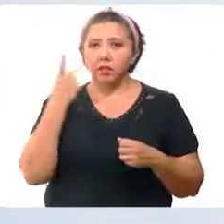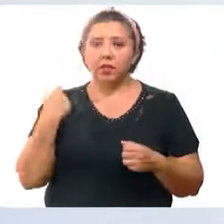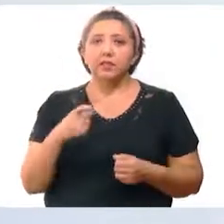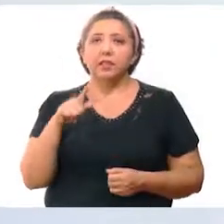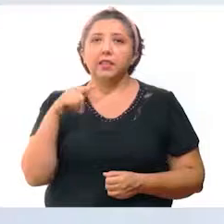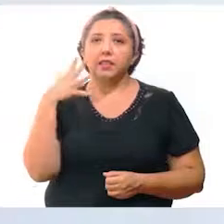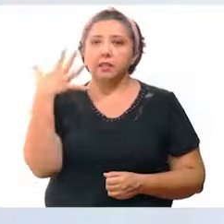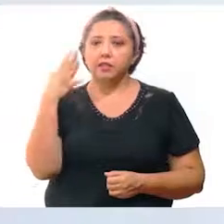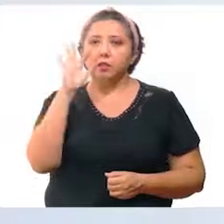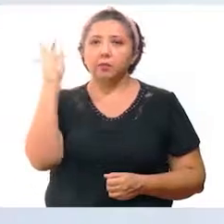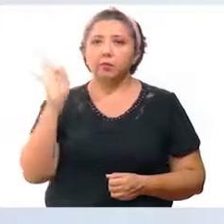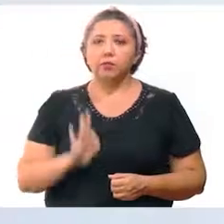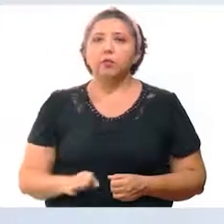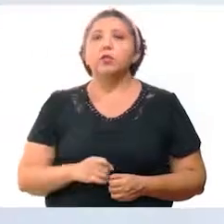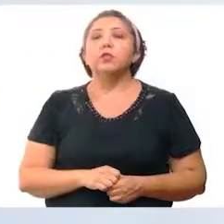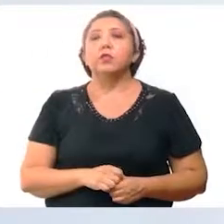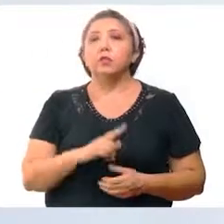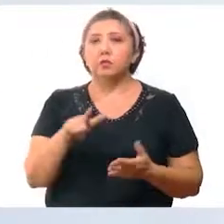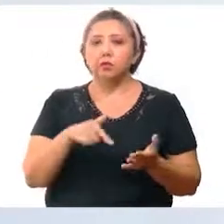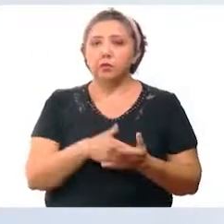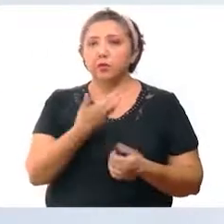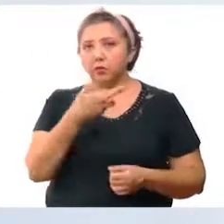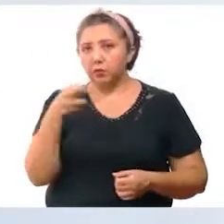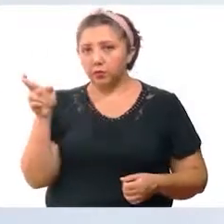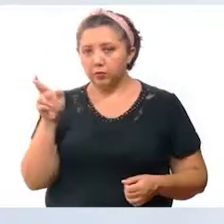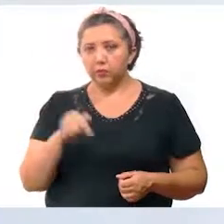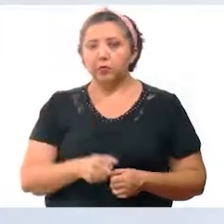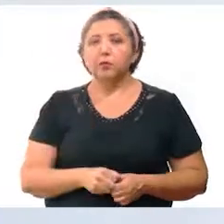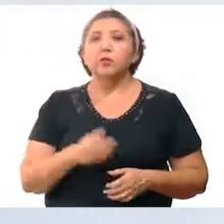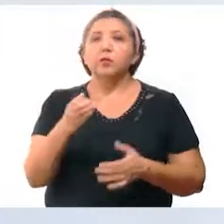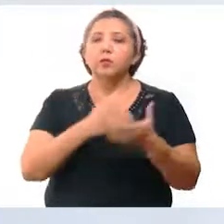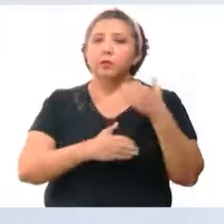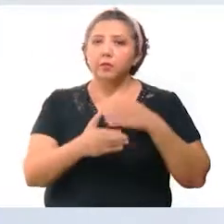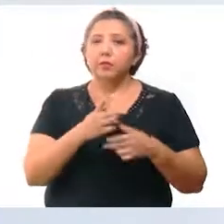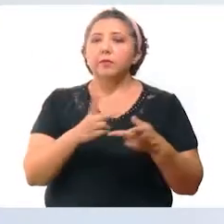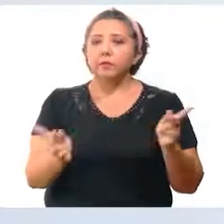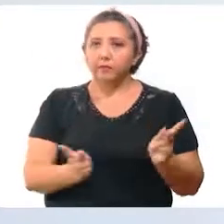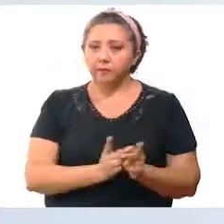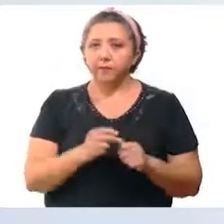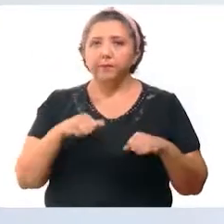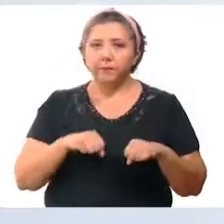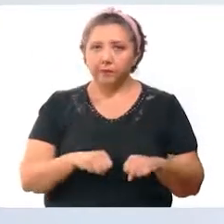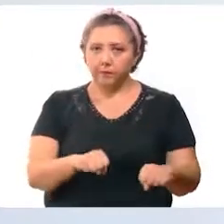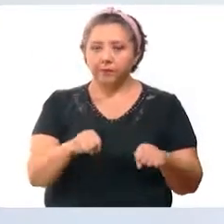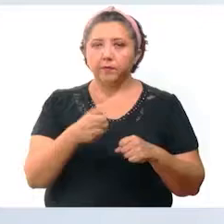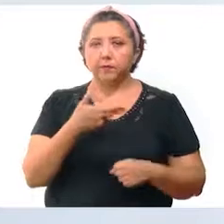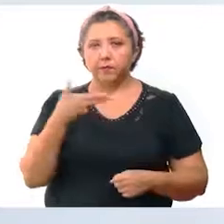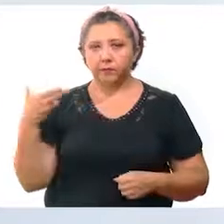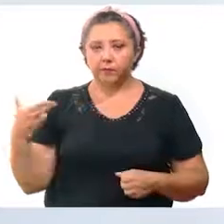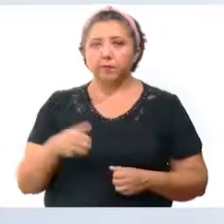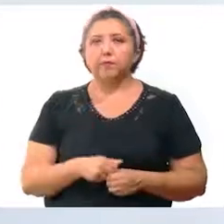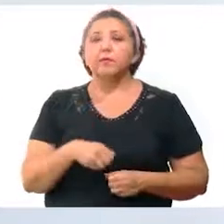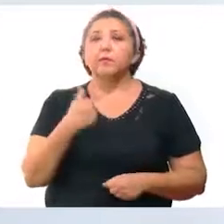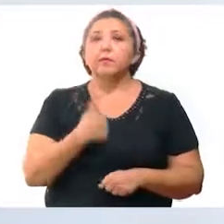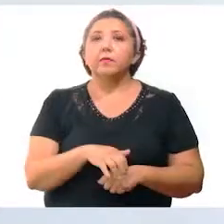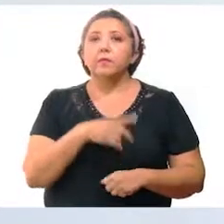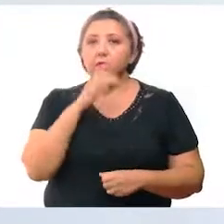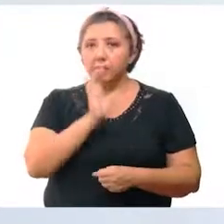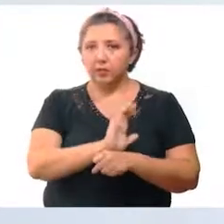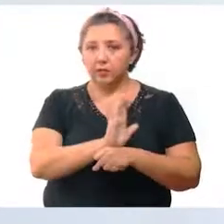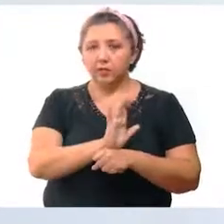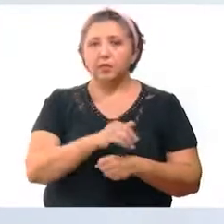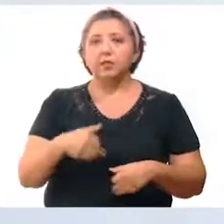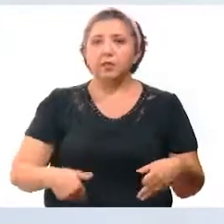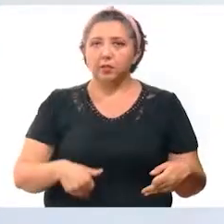al 75% de su capacidad en restaurantes, comercios, plazas comerciales, supermercados y hoteles, mientras que en los cines